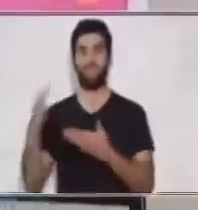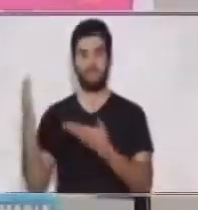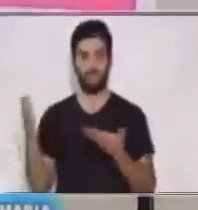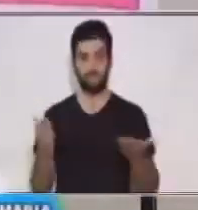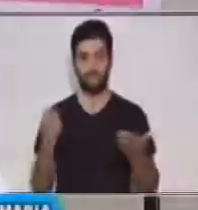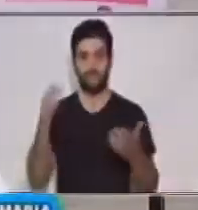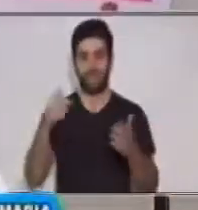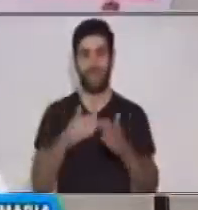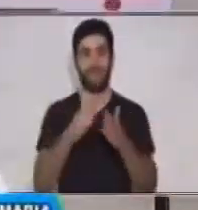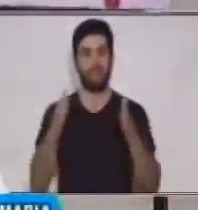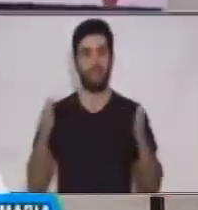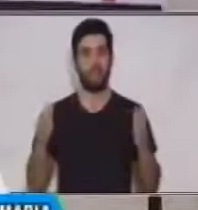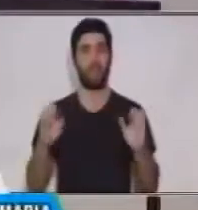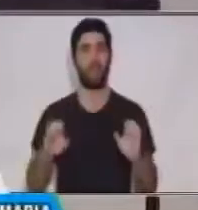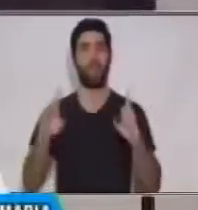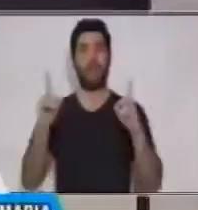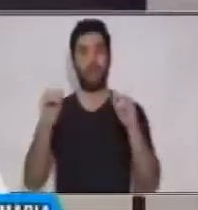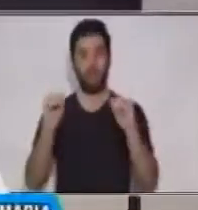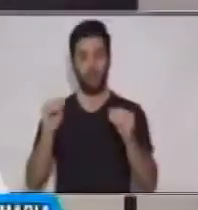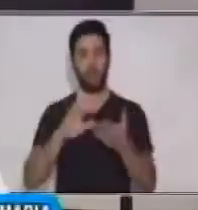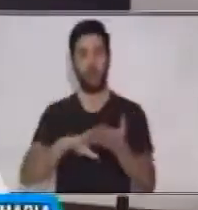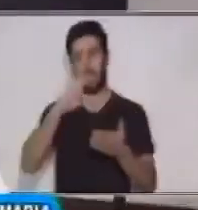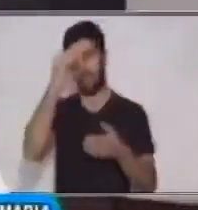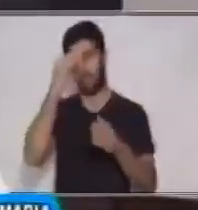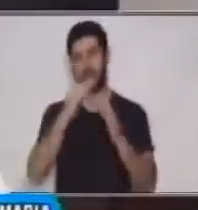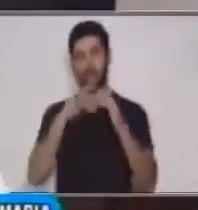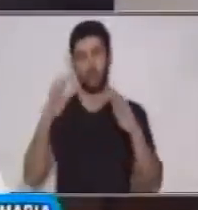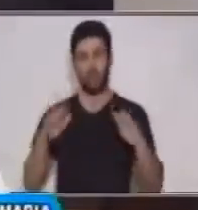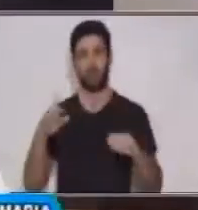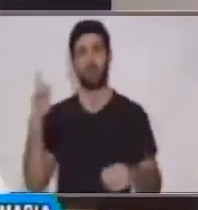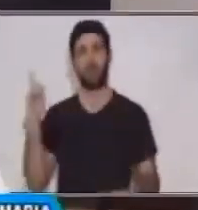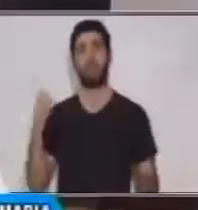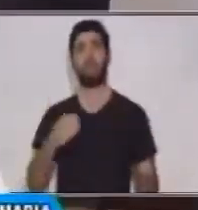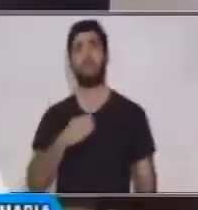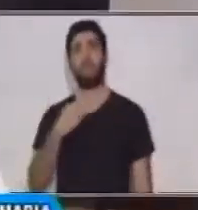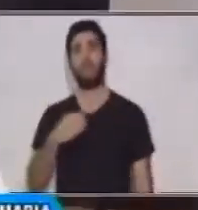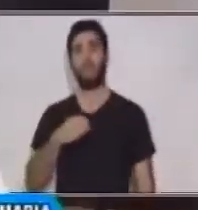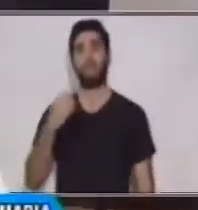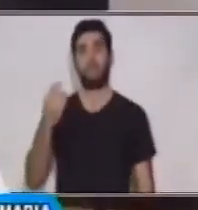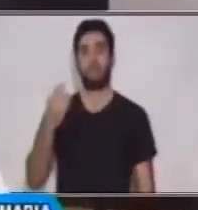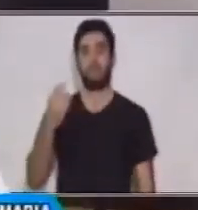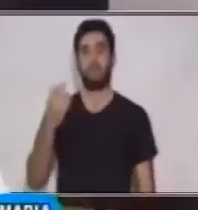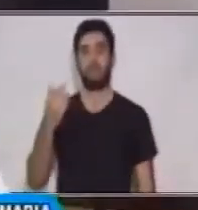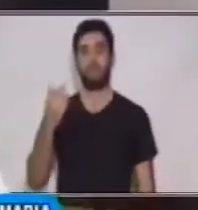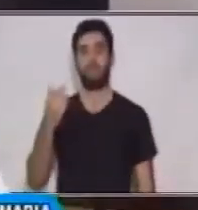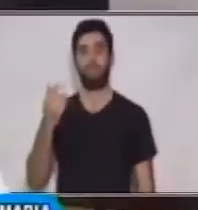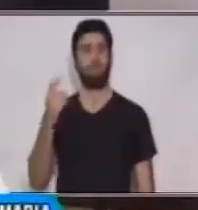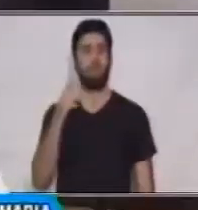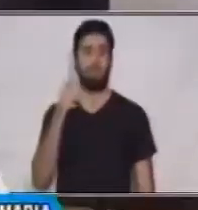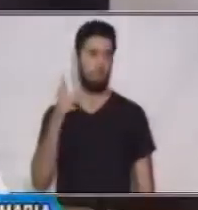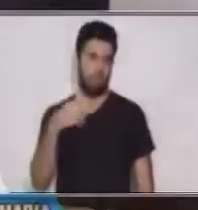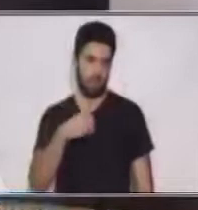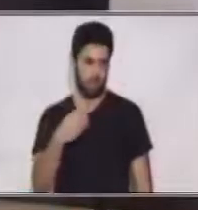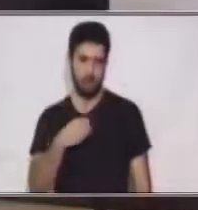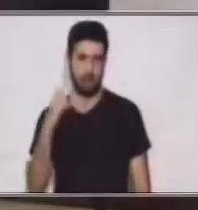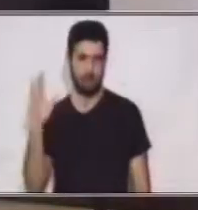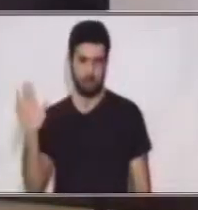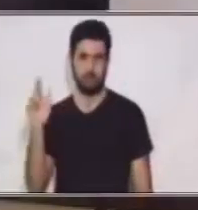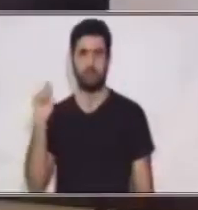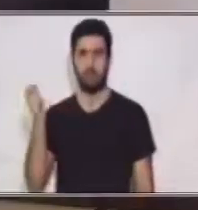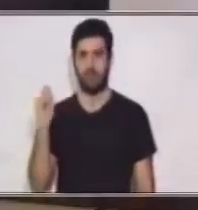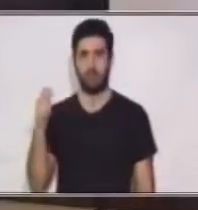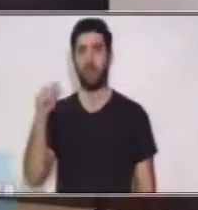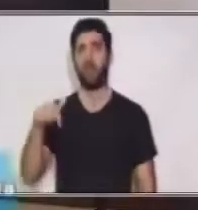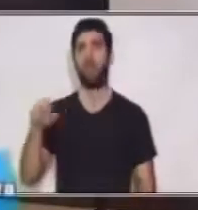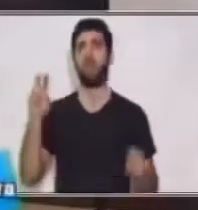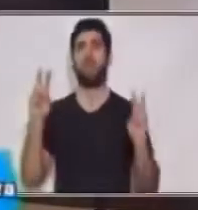Bienvenidos a este espacio educativo, Aprendo en Casa. Soy Priti Priscila Marroquín Girón y el día de hoy impartiré